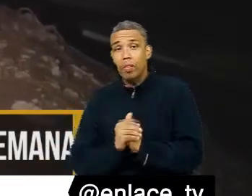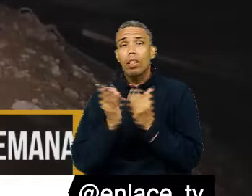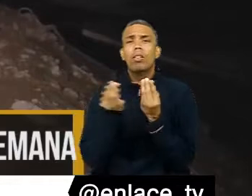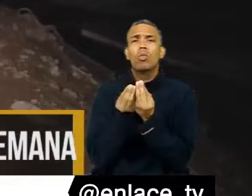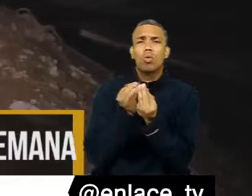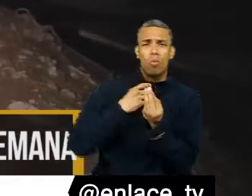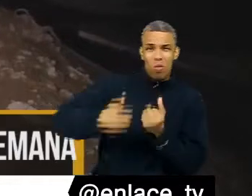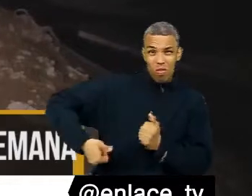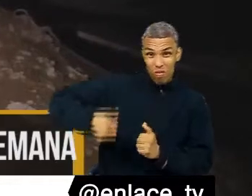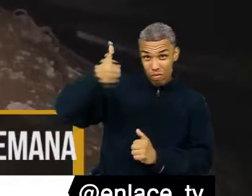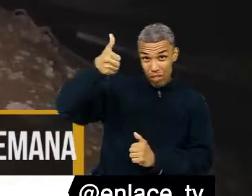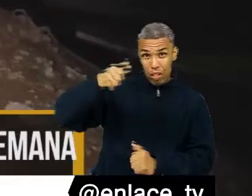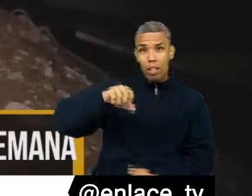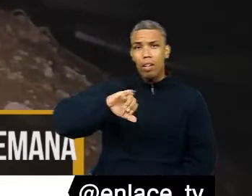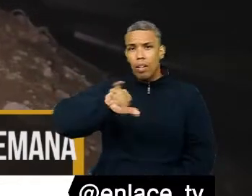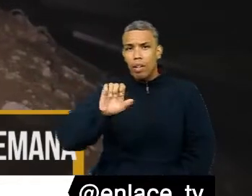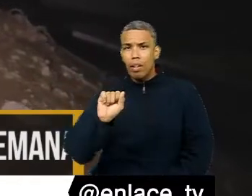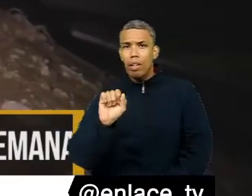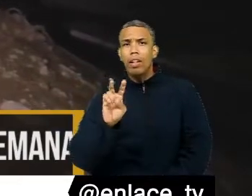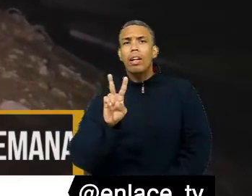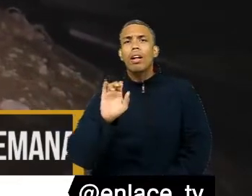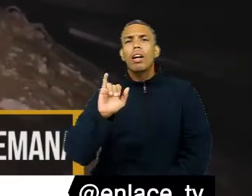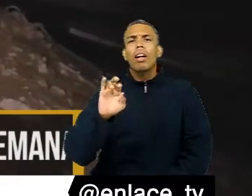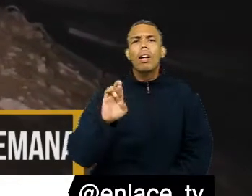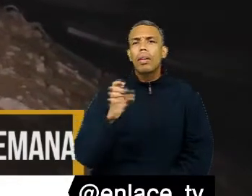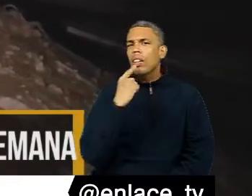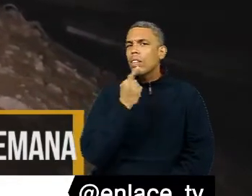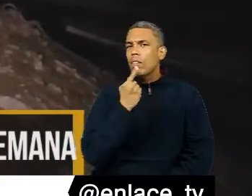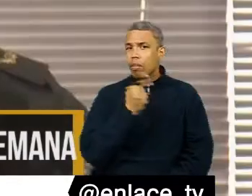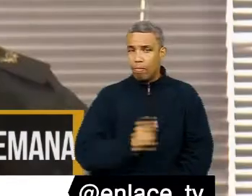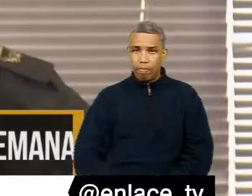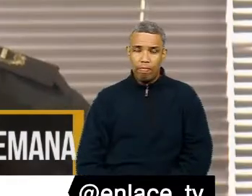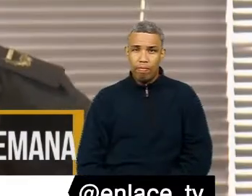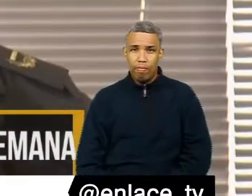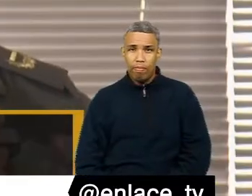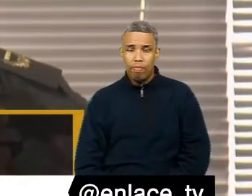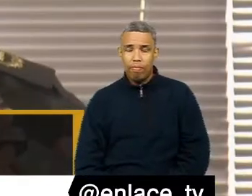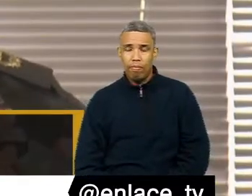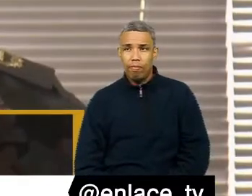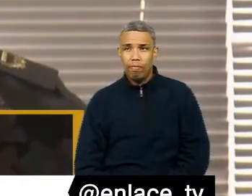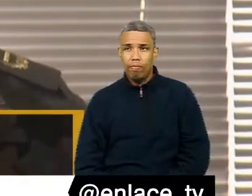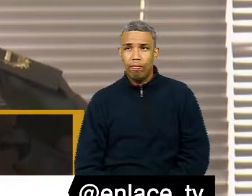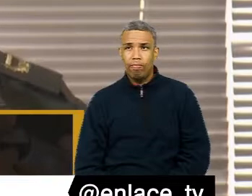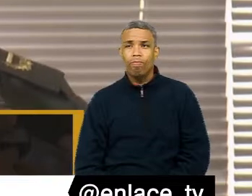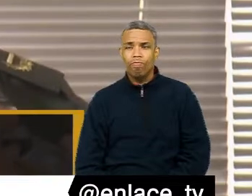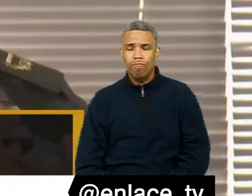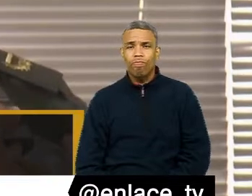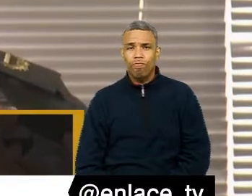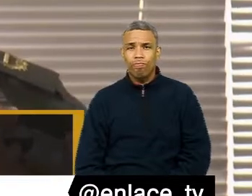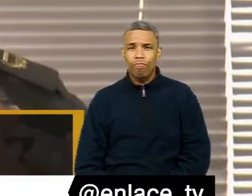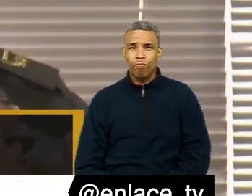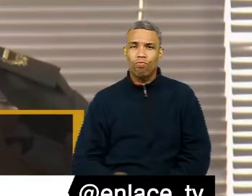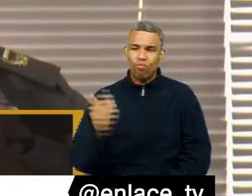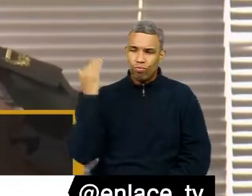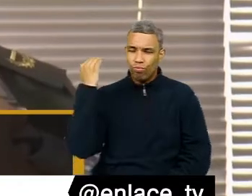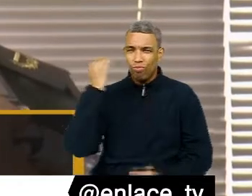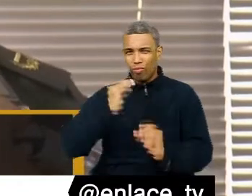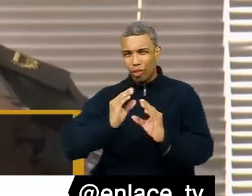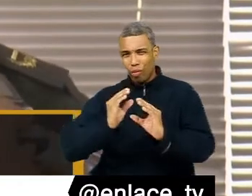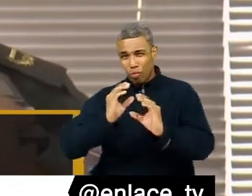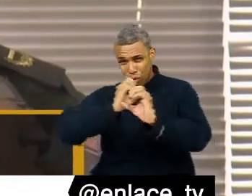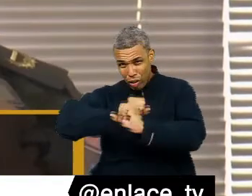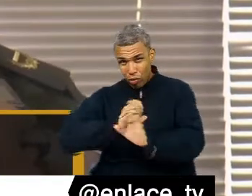Medio, el mayor Javier Alvear, entregó un reporte del hecho. Es un hecho desafortunado. En horas de la noche se presentó un caso, un homicidio de una persona